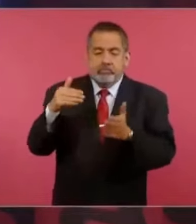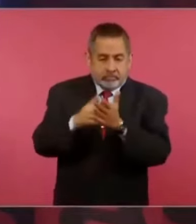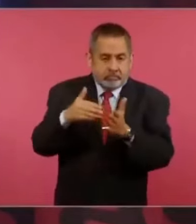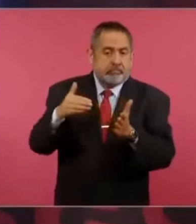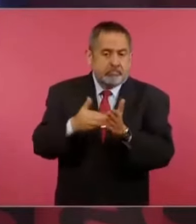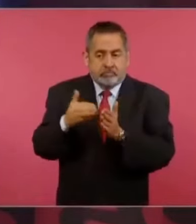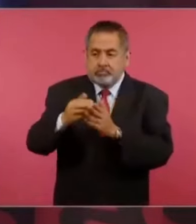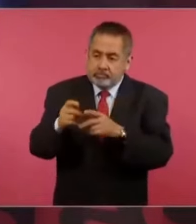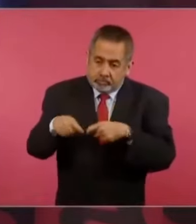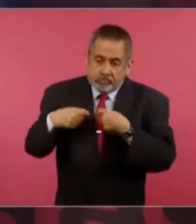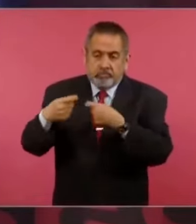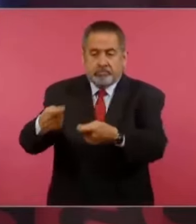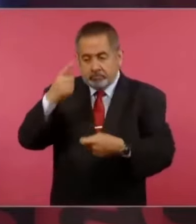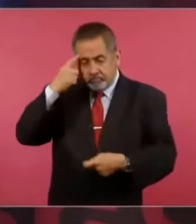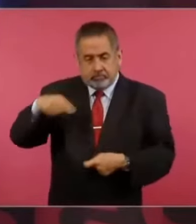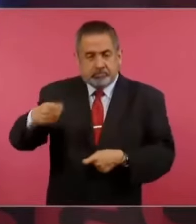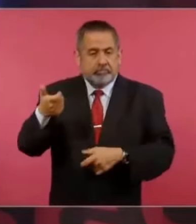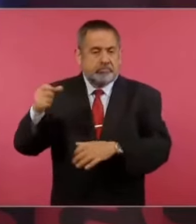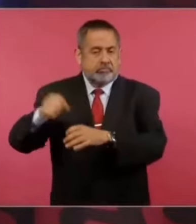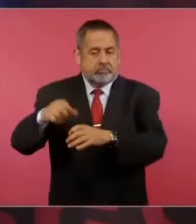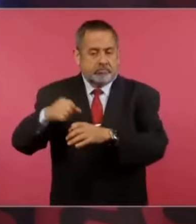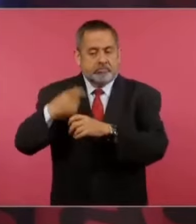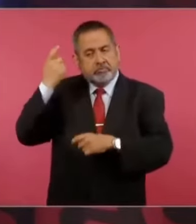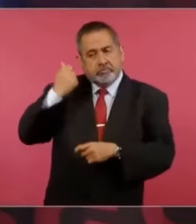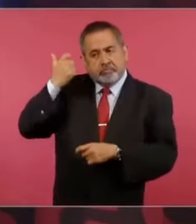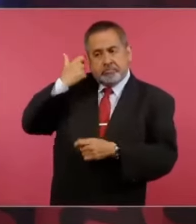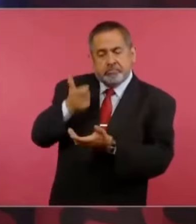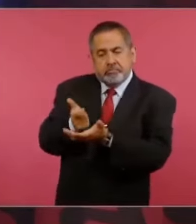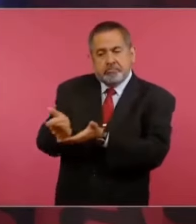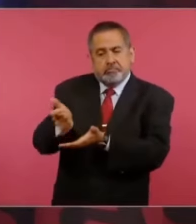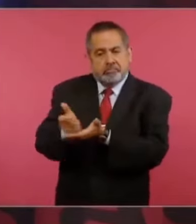41,000 millones de ahorro,